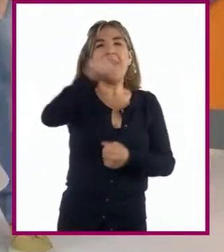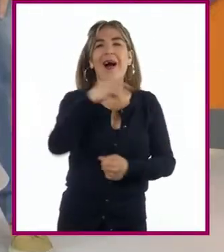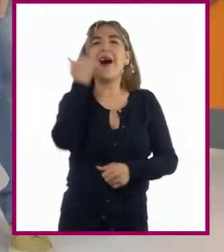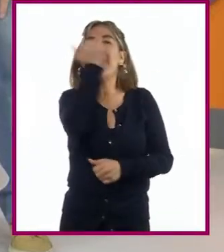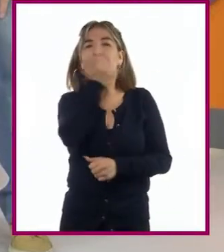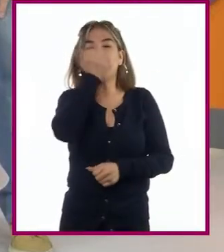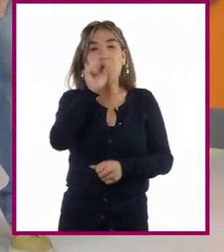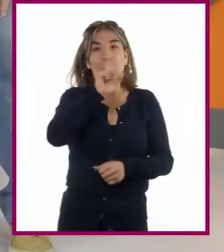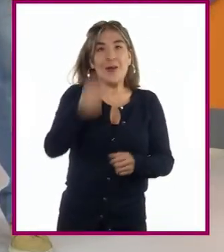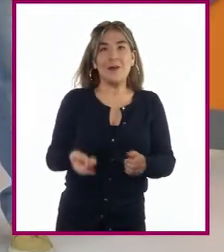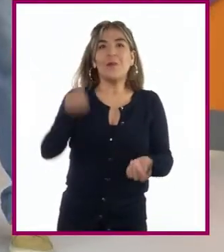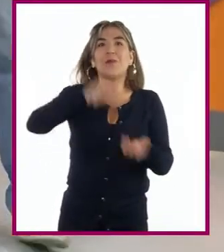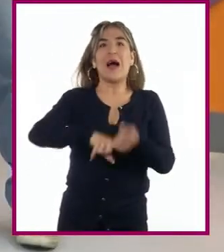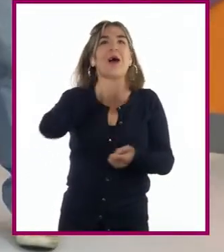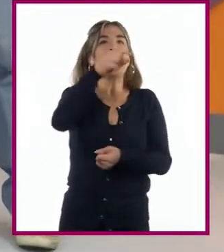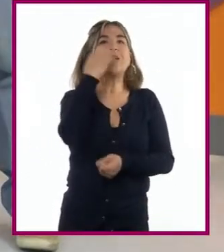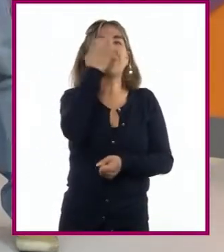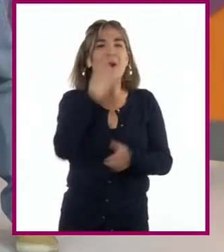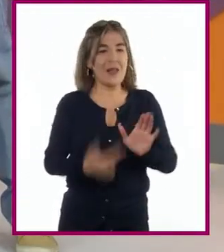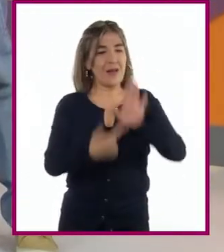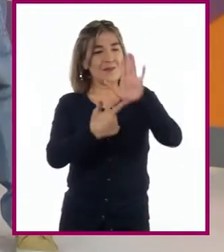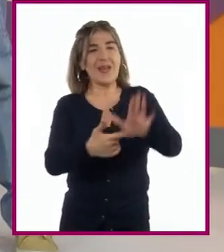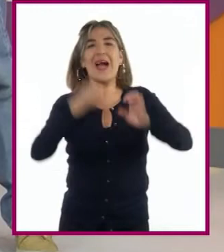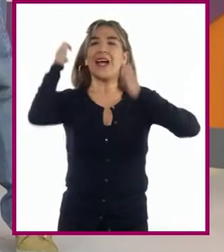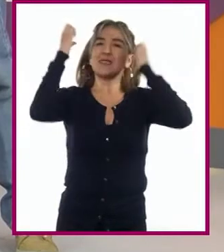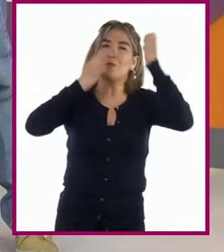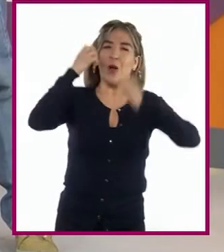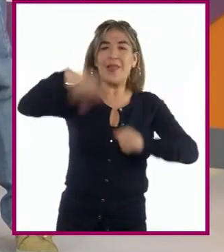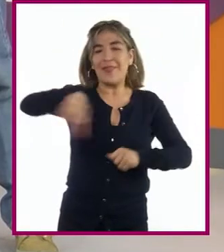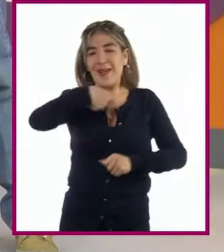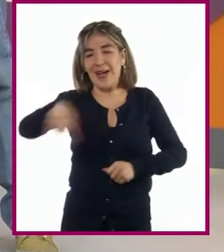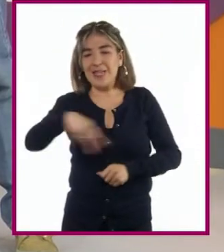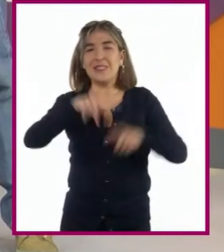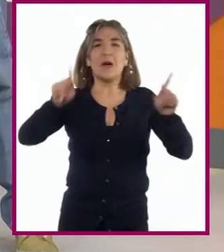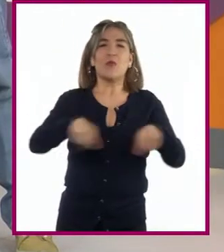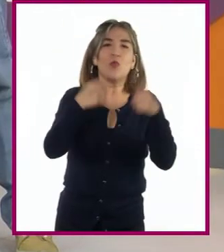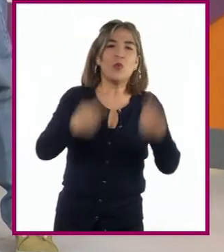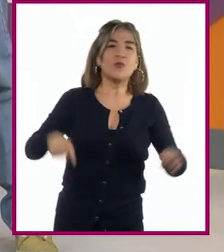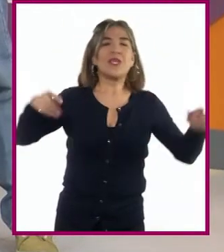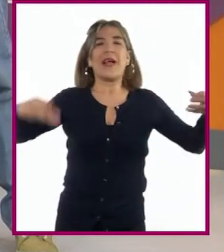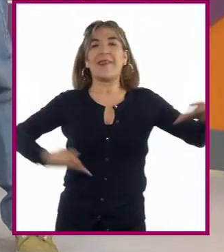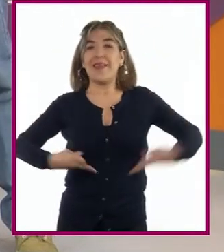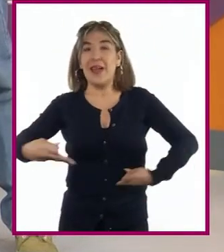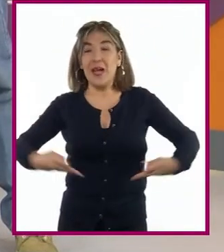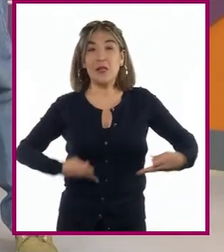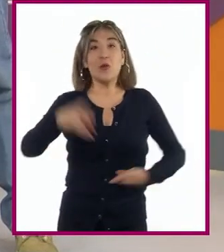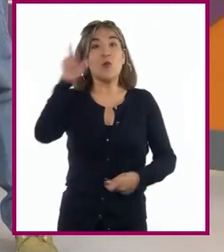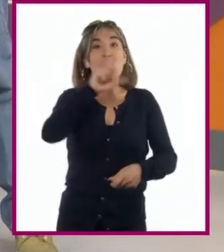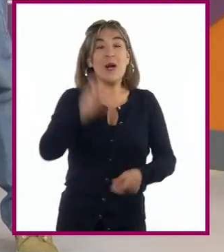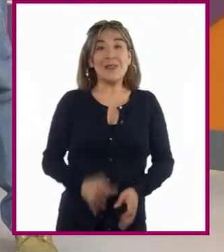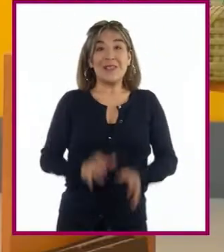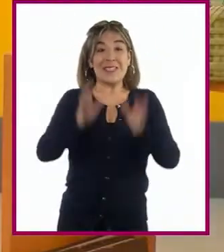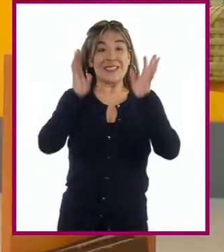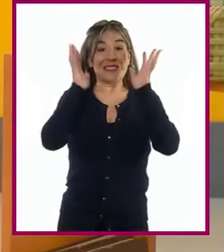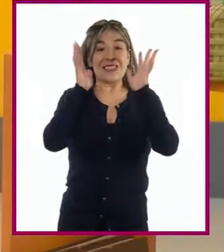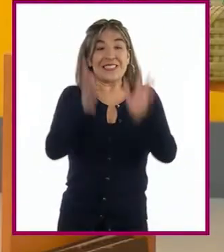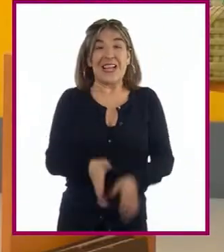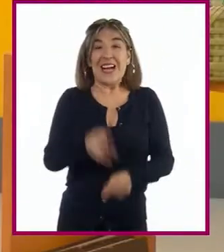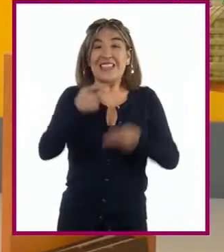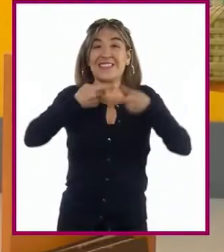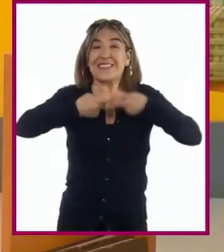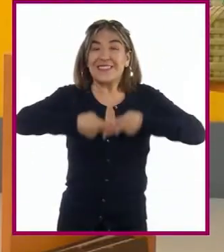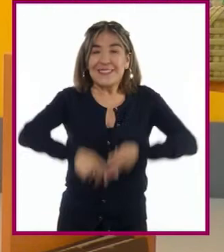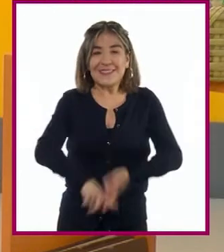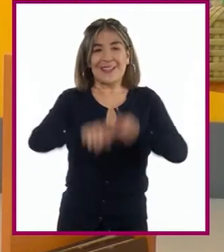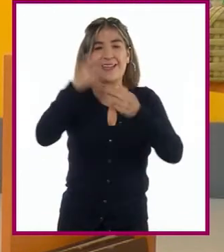hacen alguna presentación en su escuela, ya sea de danza, de música o de teatro, cuando estamos justo al inicio